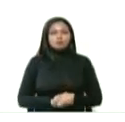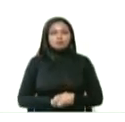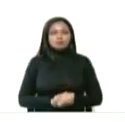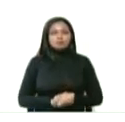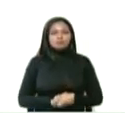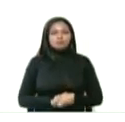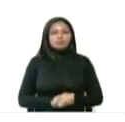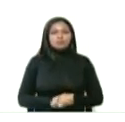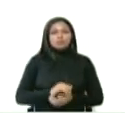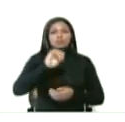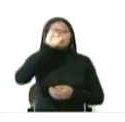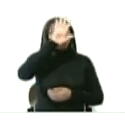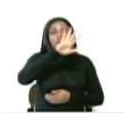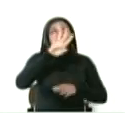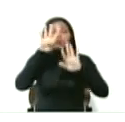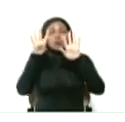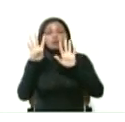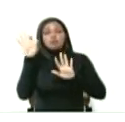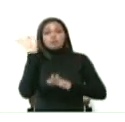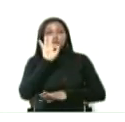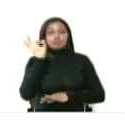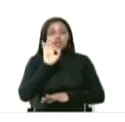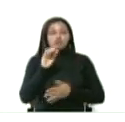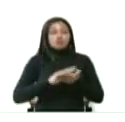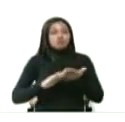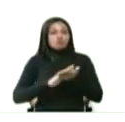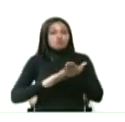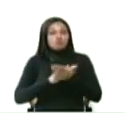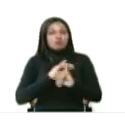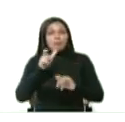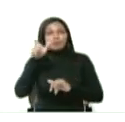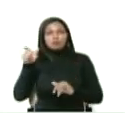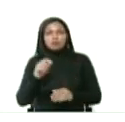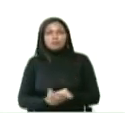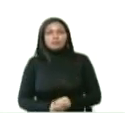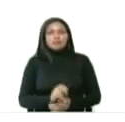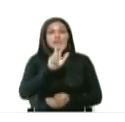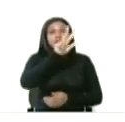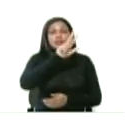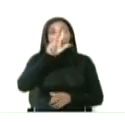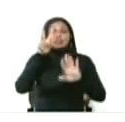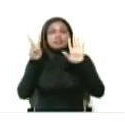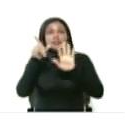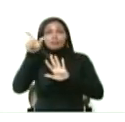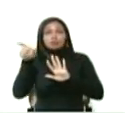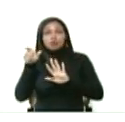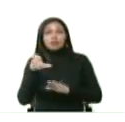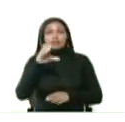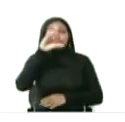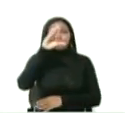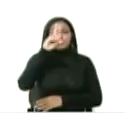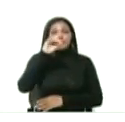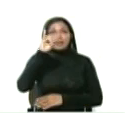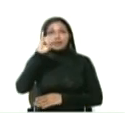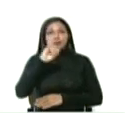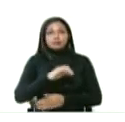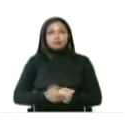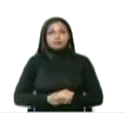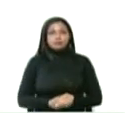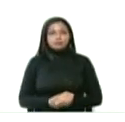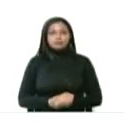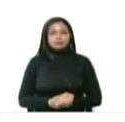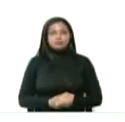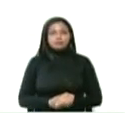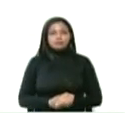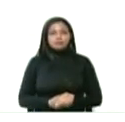de 54% de recuperados. 37 casos los tenemos en centros de diagnóstico